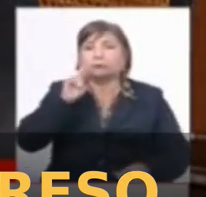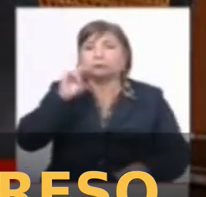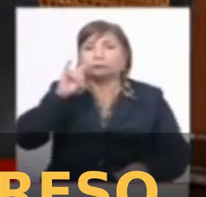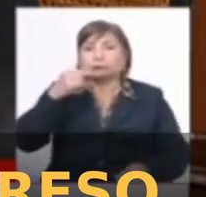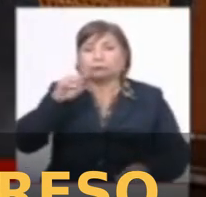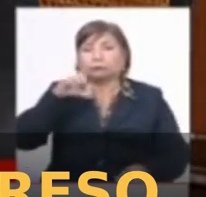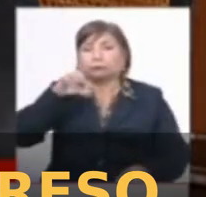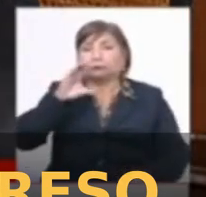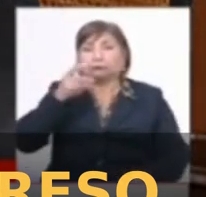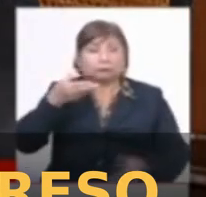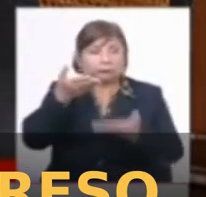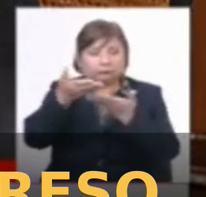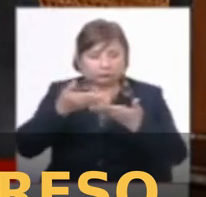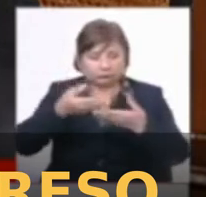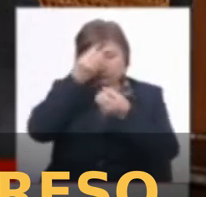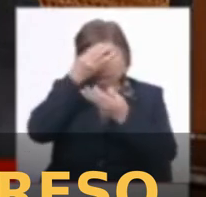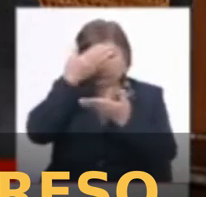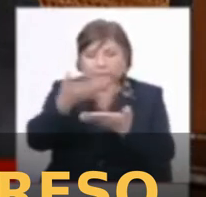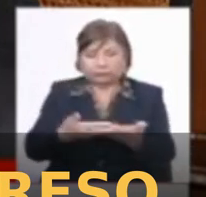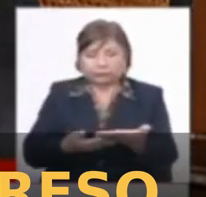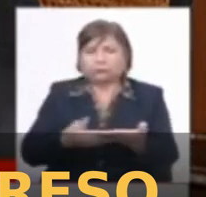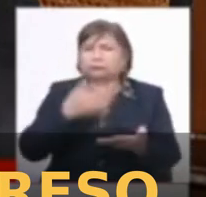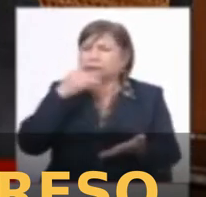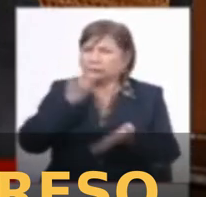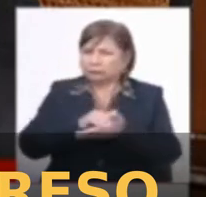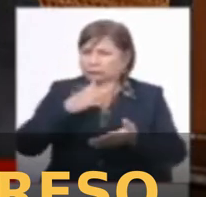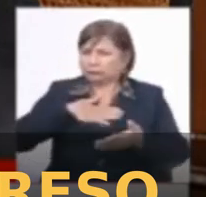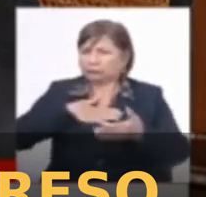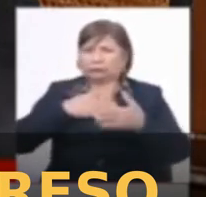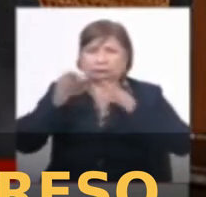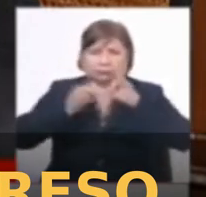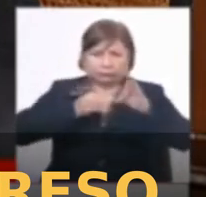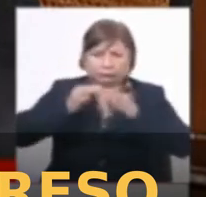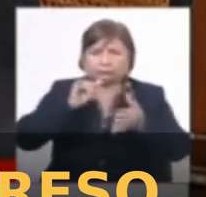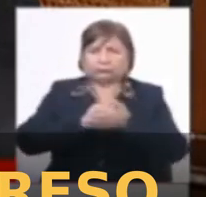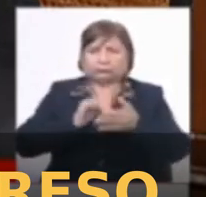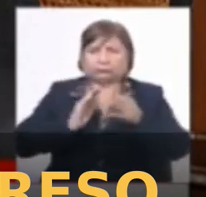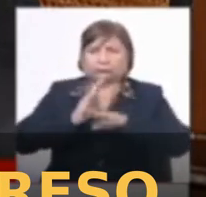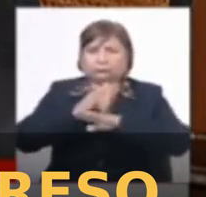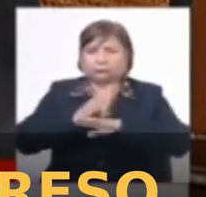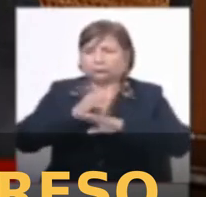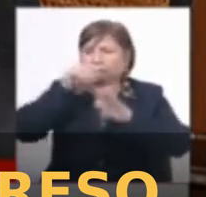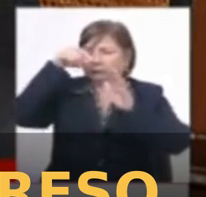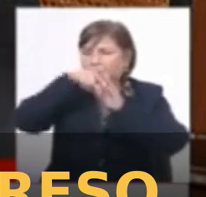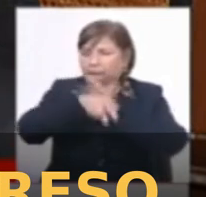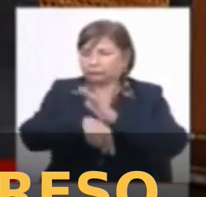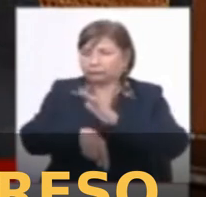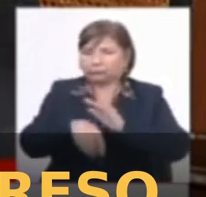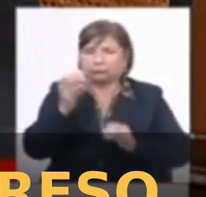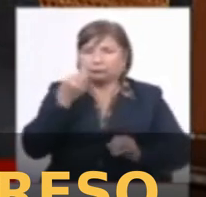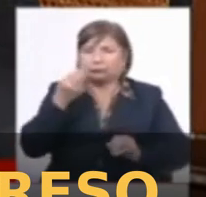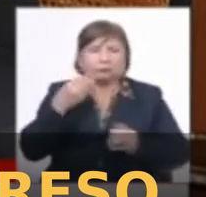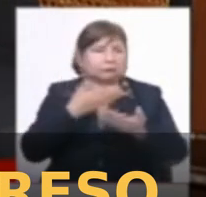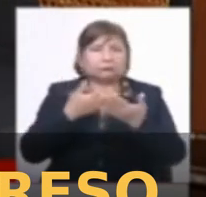para recibir un informe. Es que me gustaría explicar primero, porque estamos entrando en el fondo del por qué fui, pero